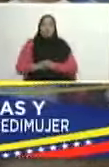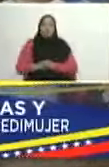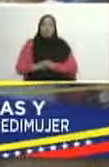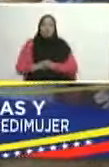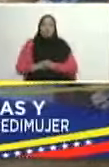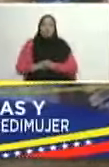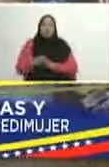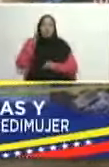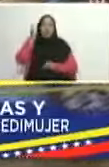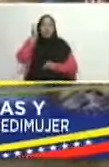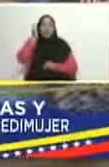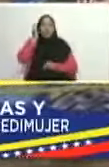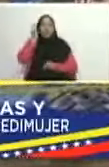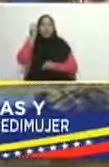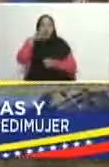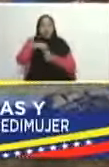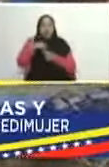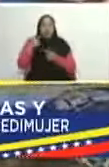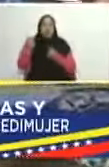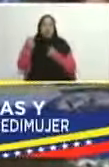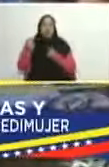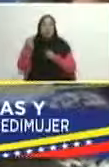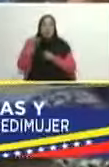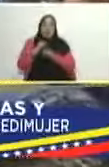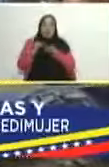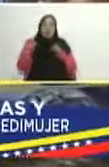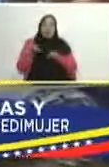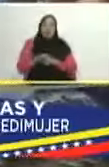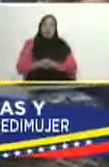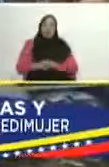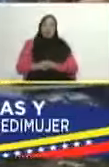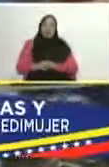de la mujer sujeto económico independiente.